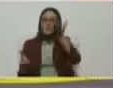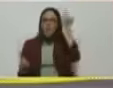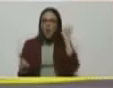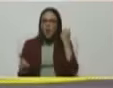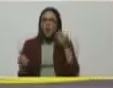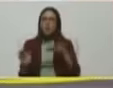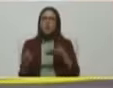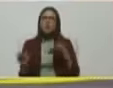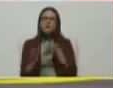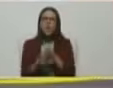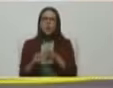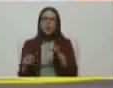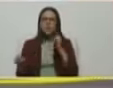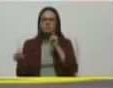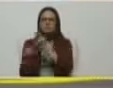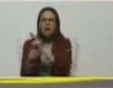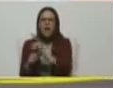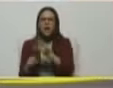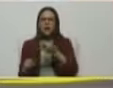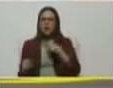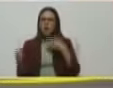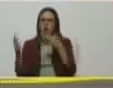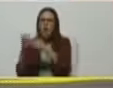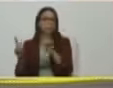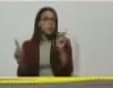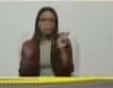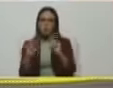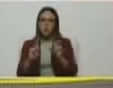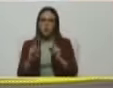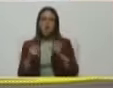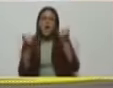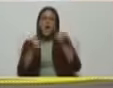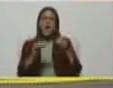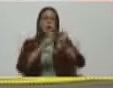diplomacia de la amenaza. Hay un mundo multipolar.